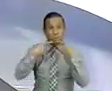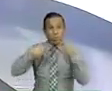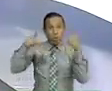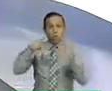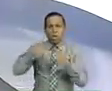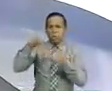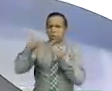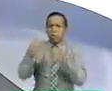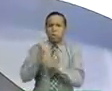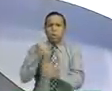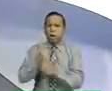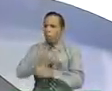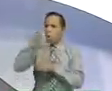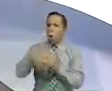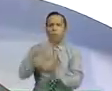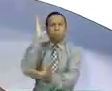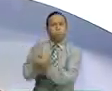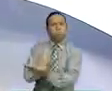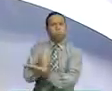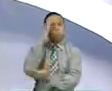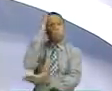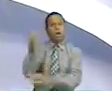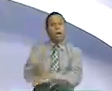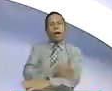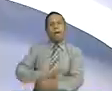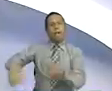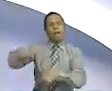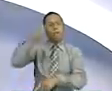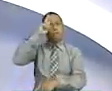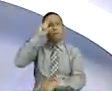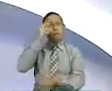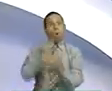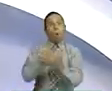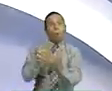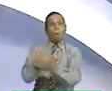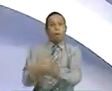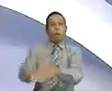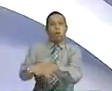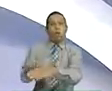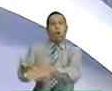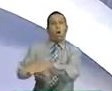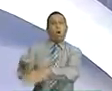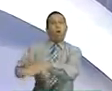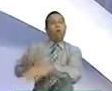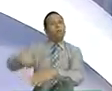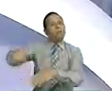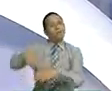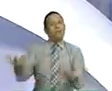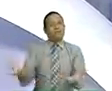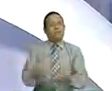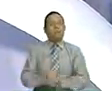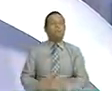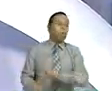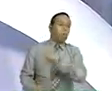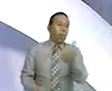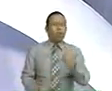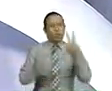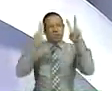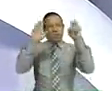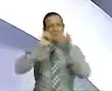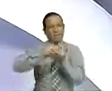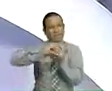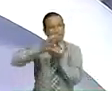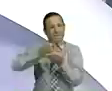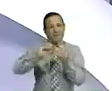contratos cuestionados que han sido efectuados durante la emergencia sanitaria. Por su parte, el bloque de asambleístas del Partido Social Cristiano, Madera de Guerrero, hizo un